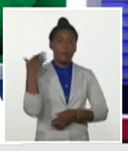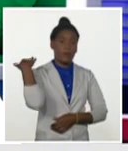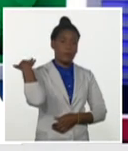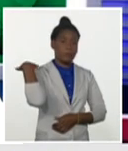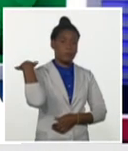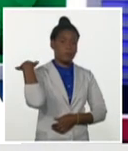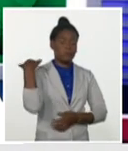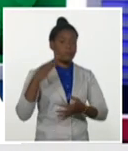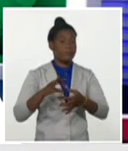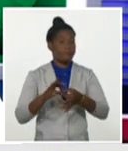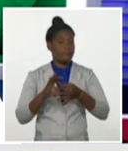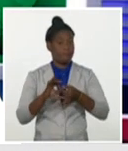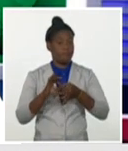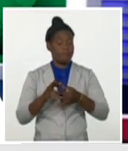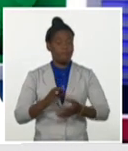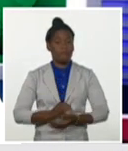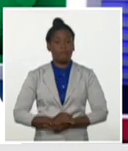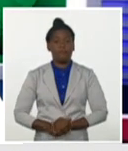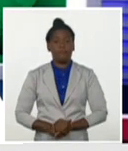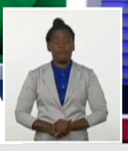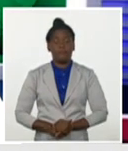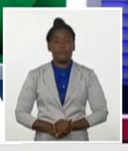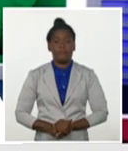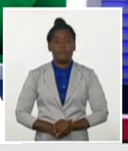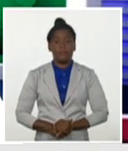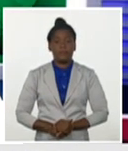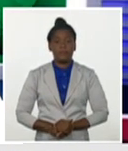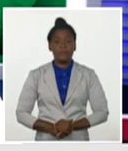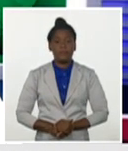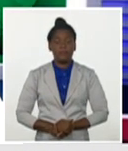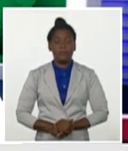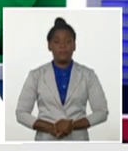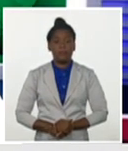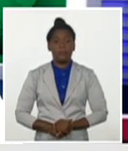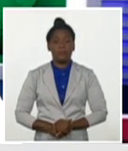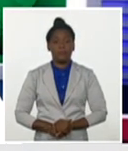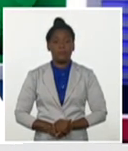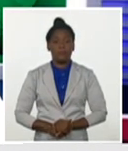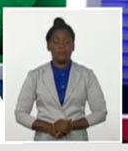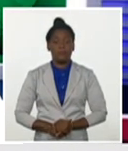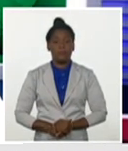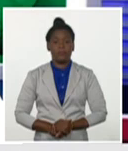crónica que hace los pronósticos muy desfavorables, y fibrosis pulmonar.